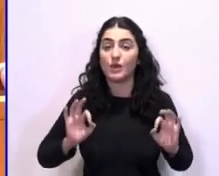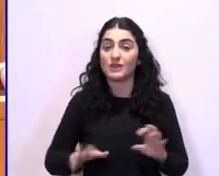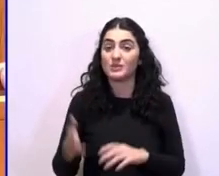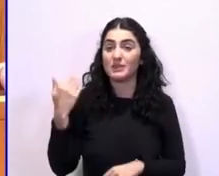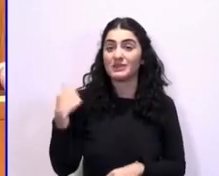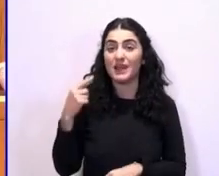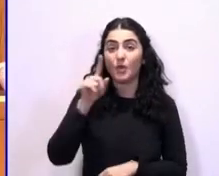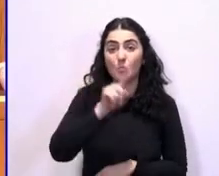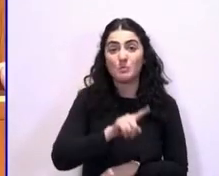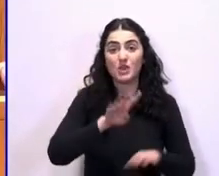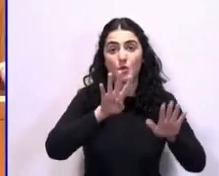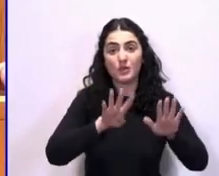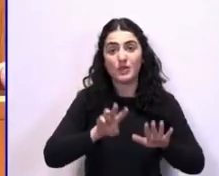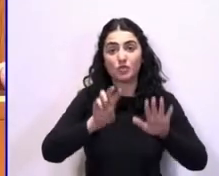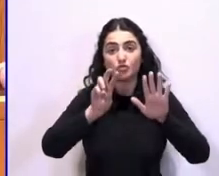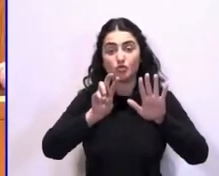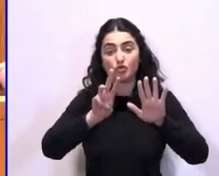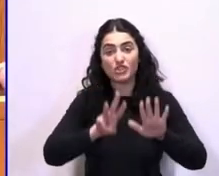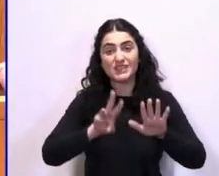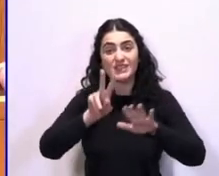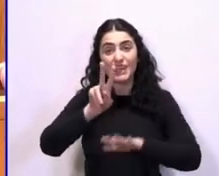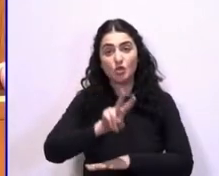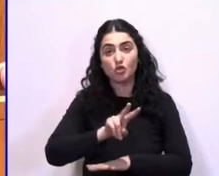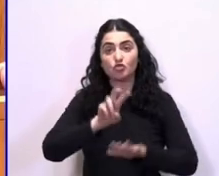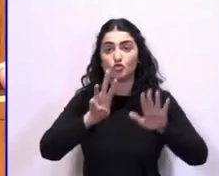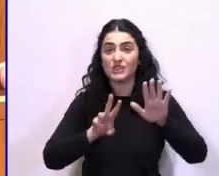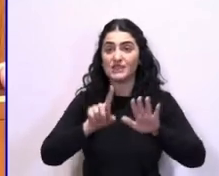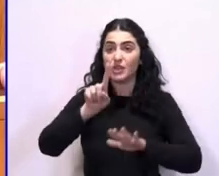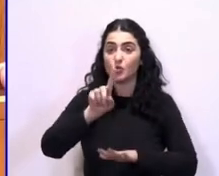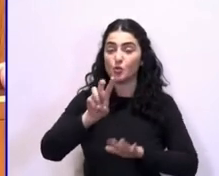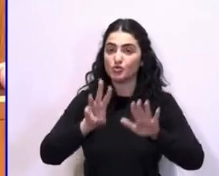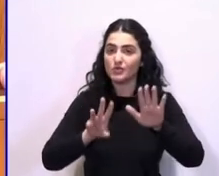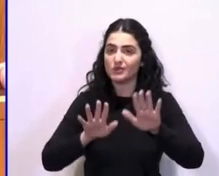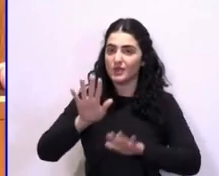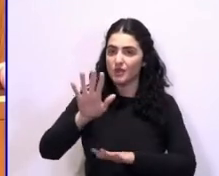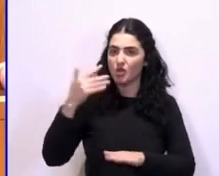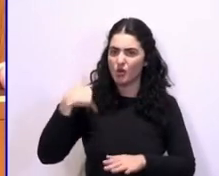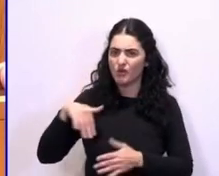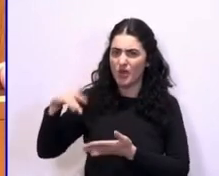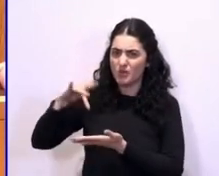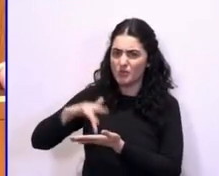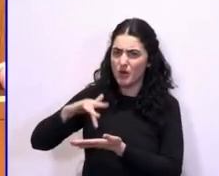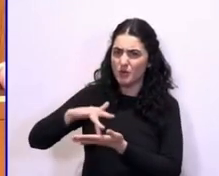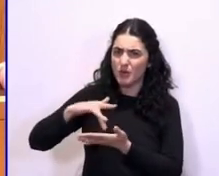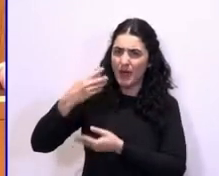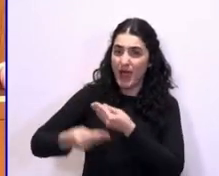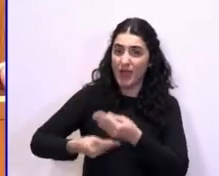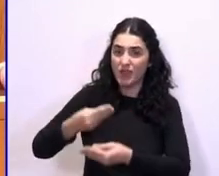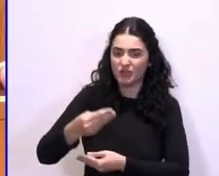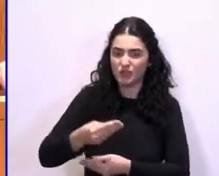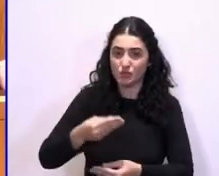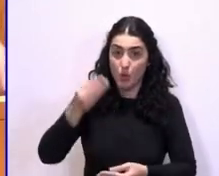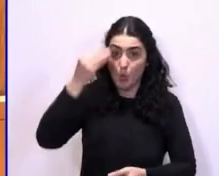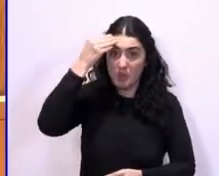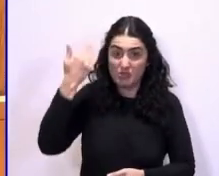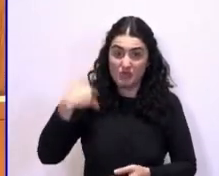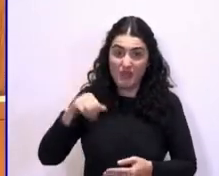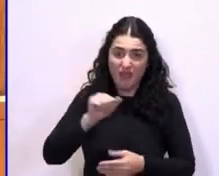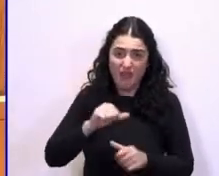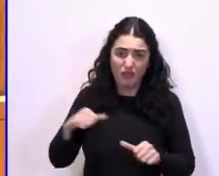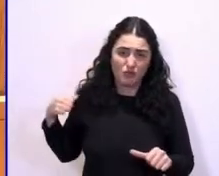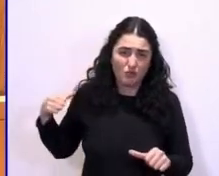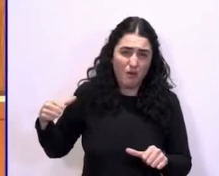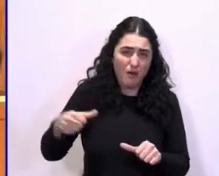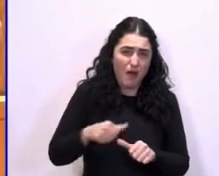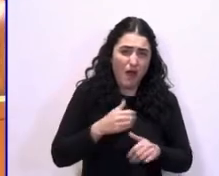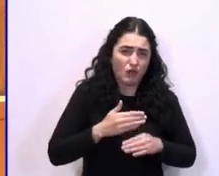el año 81 y en el año 85. Creo que han pasado suficientes años como para adaptar nuestra actuación